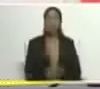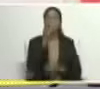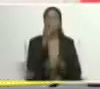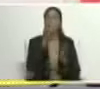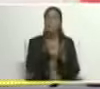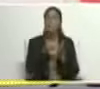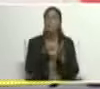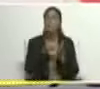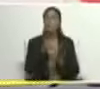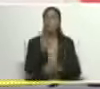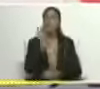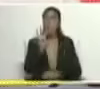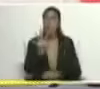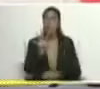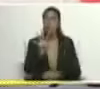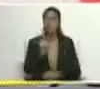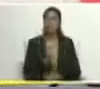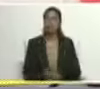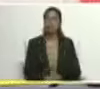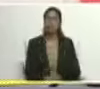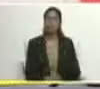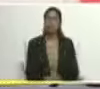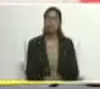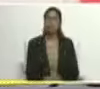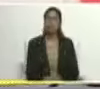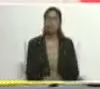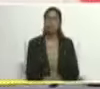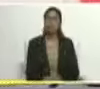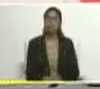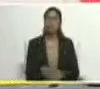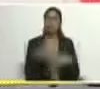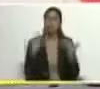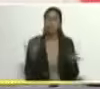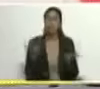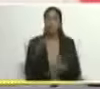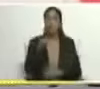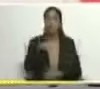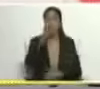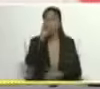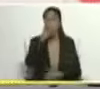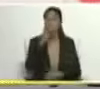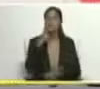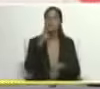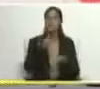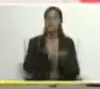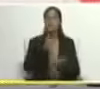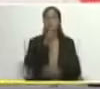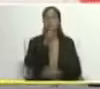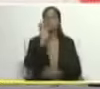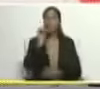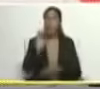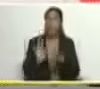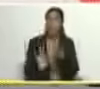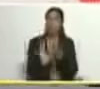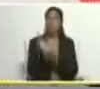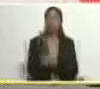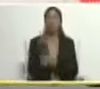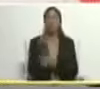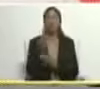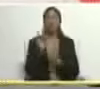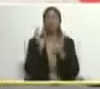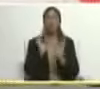2004. Ya vamos este año a cumplir 20 años de la fundación por parte